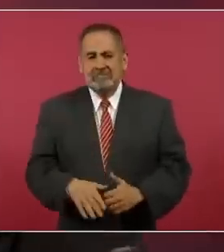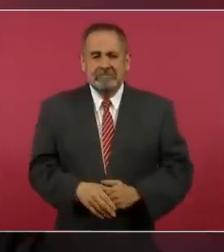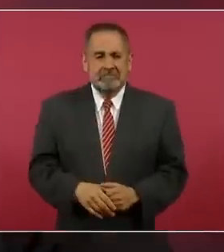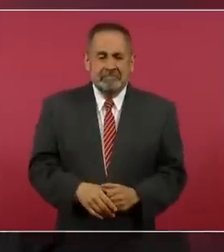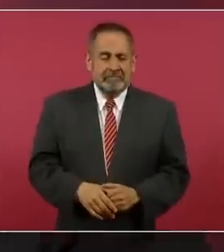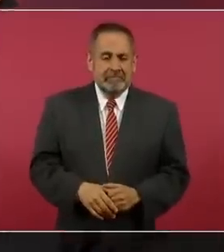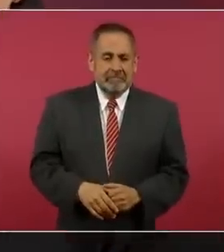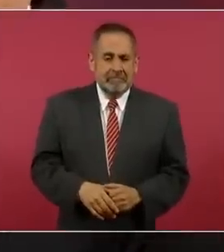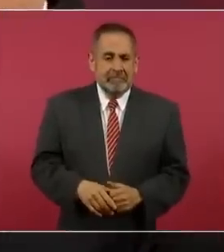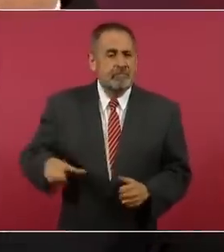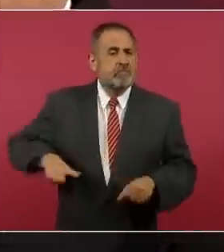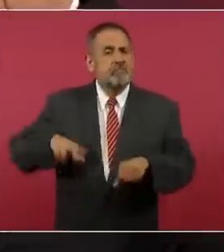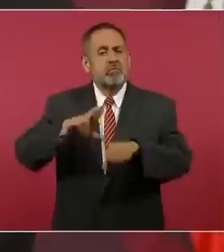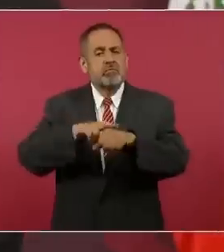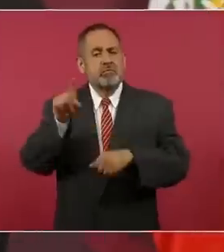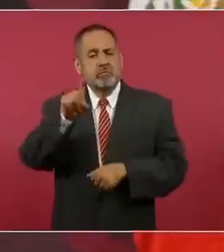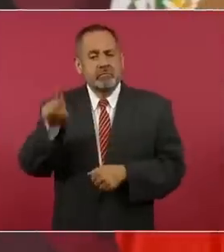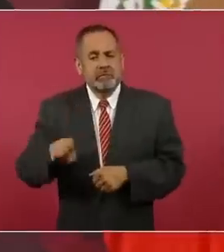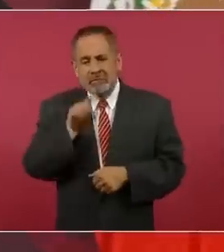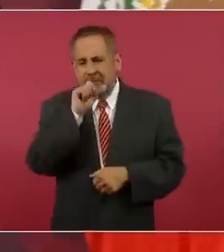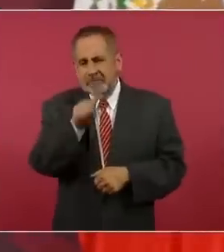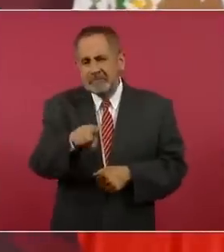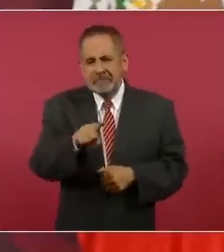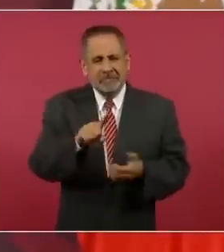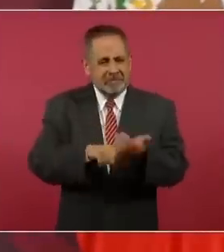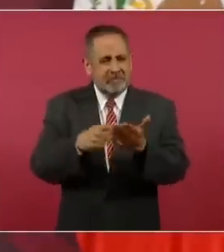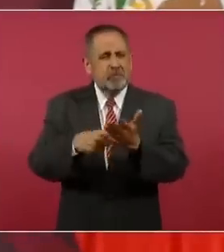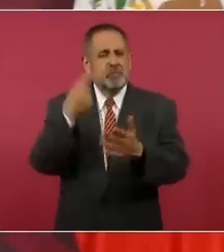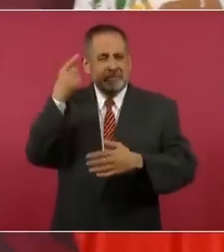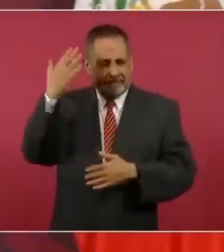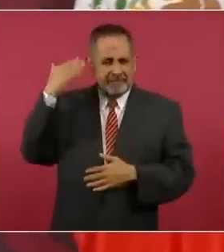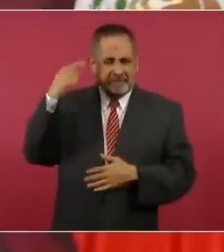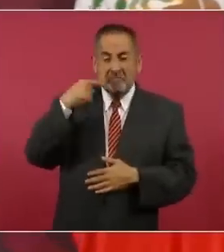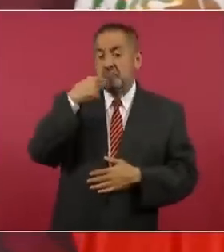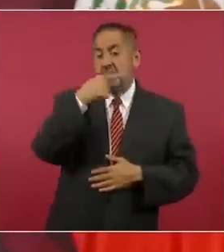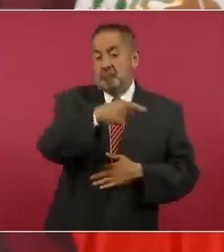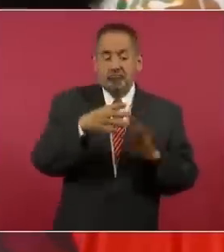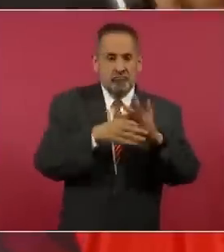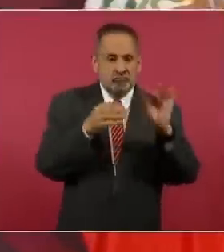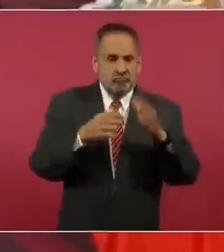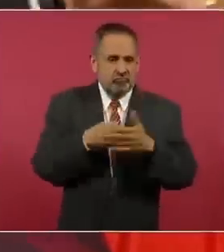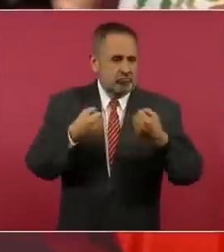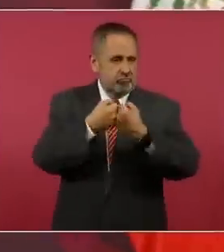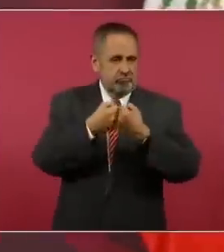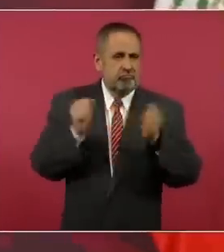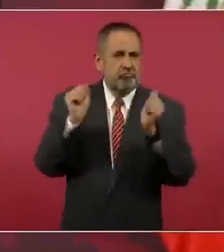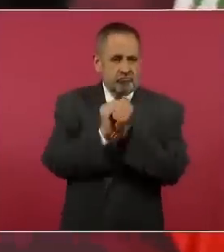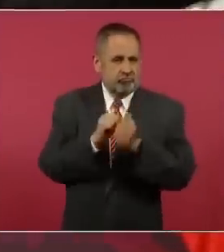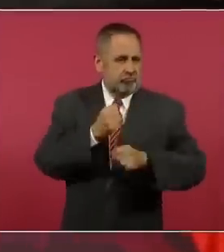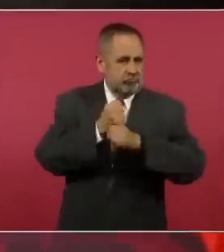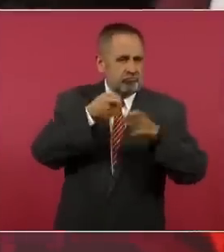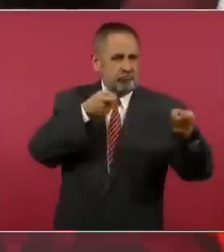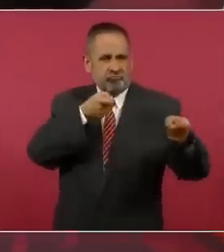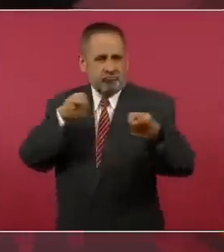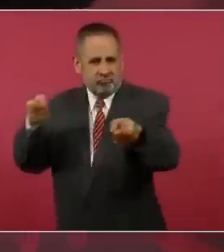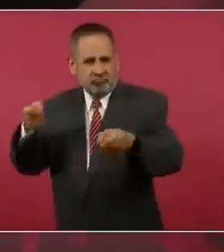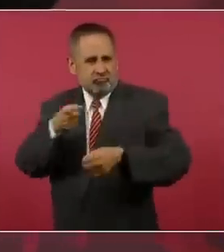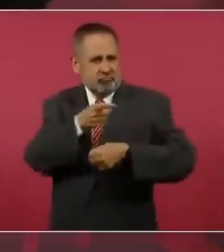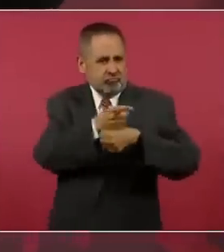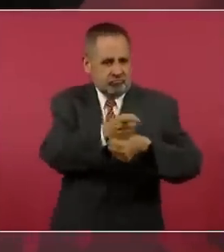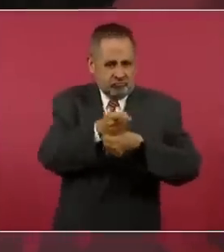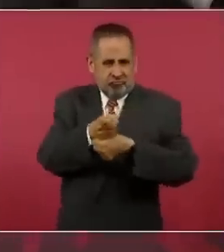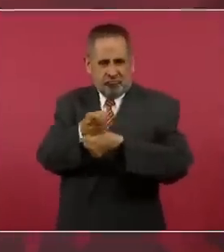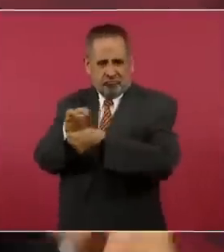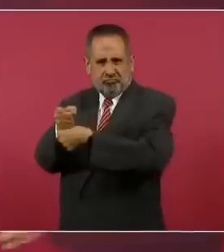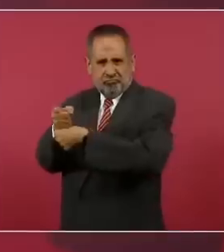El gobernador de Texas también en una ocasión dijo que iba a armar la frontera con cañones hacia